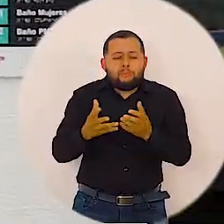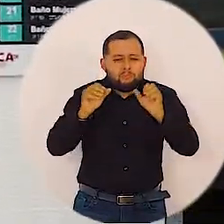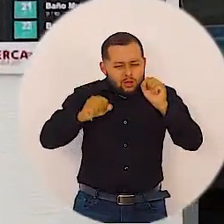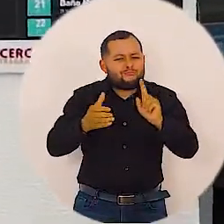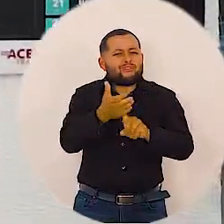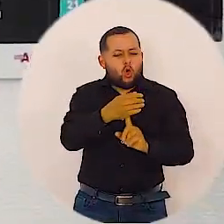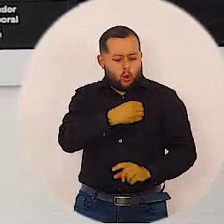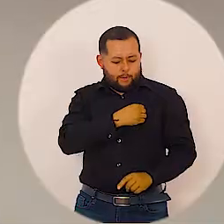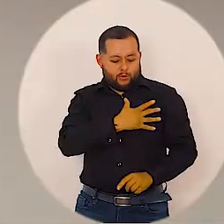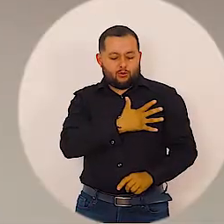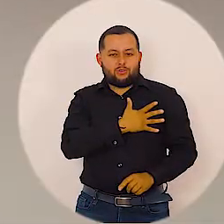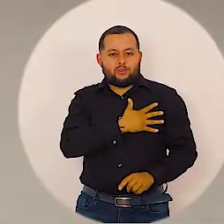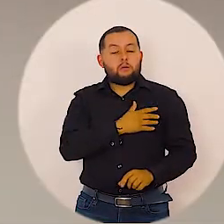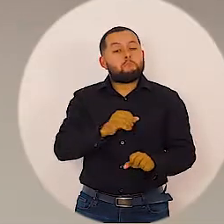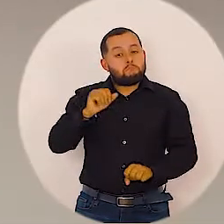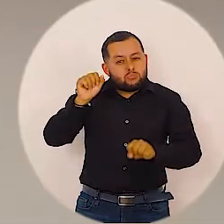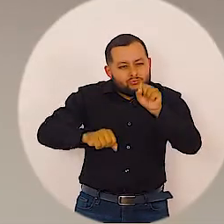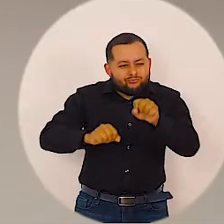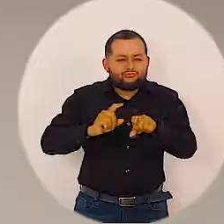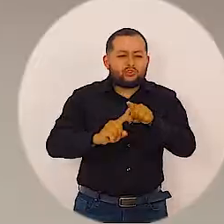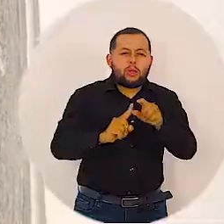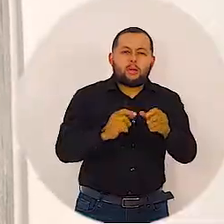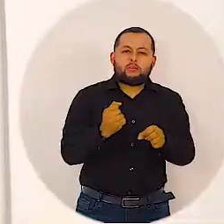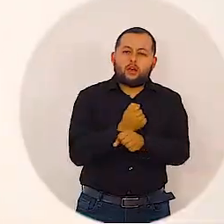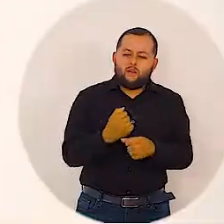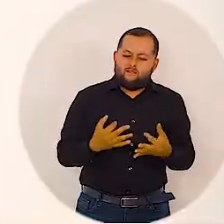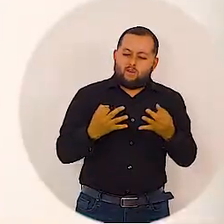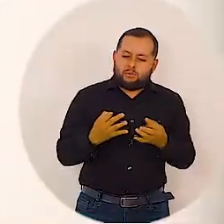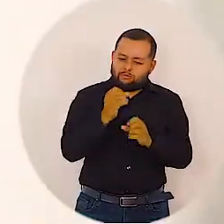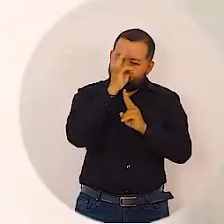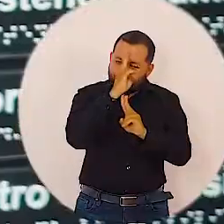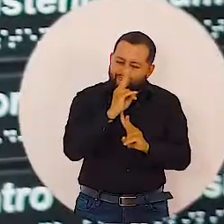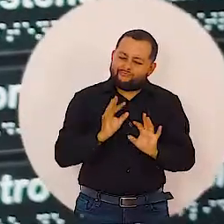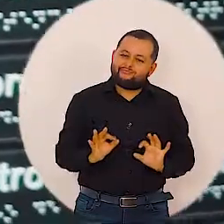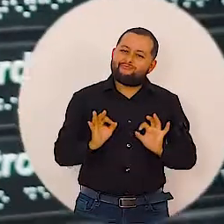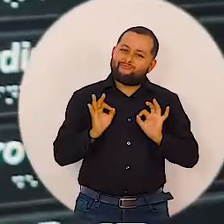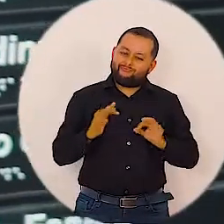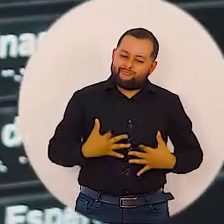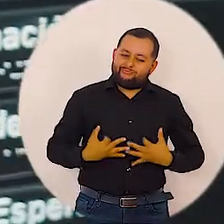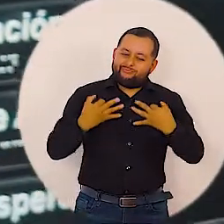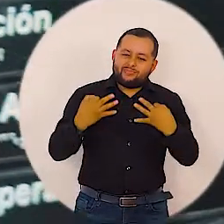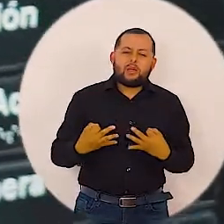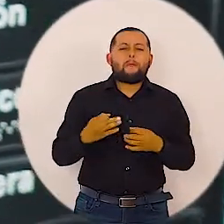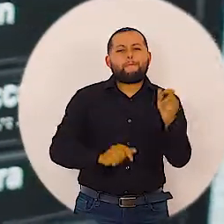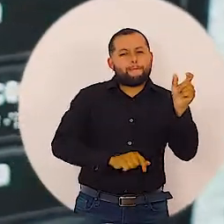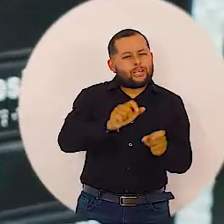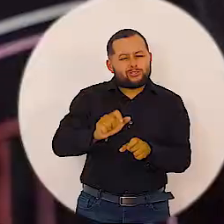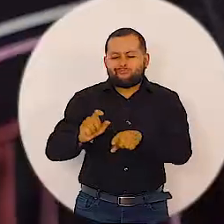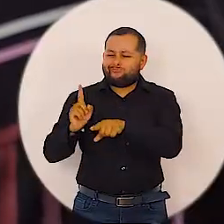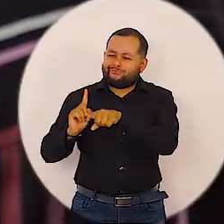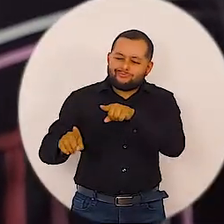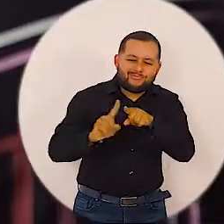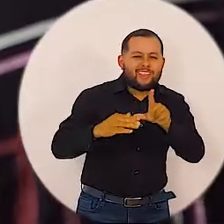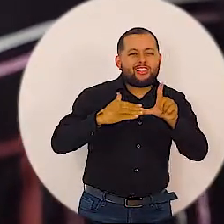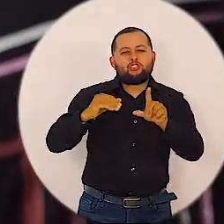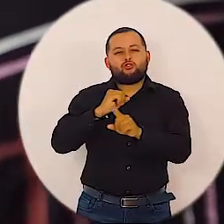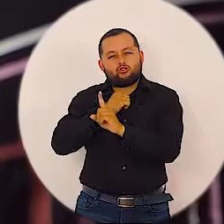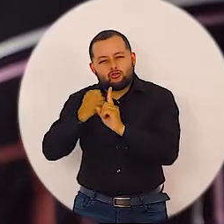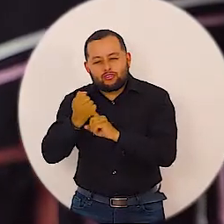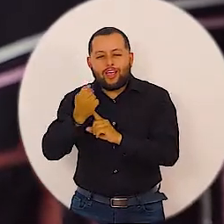oportunidades, entregando opciones de empleo formal, digno y decente a personas de todas las condiciones